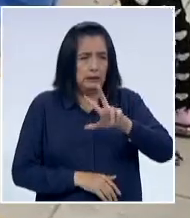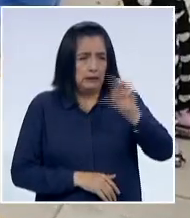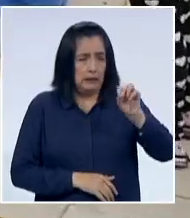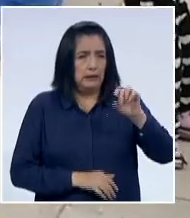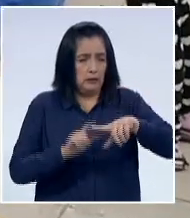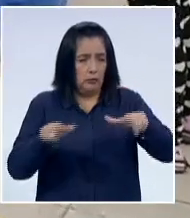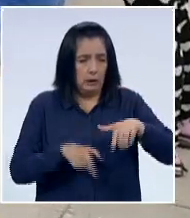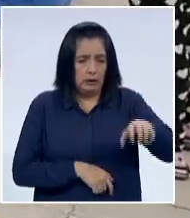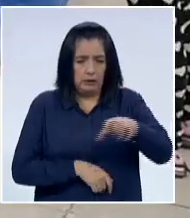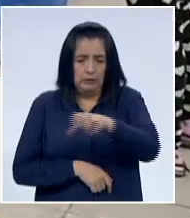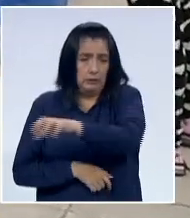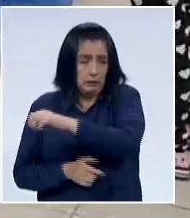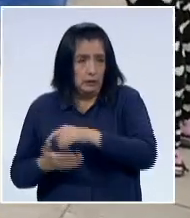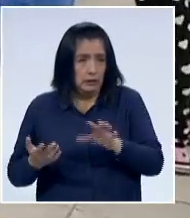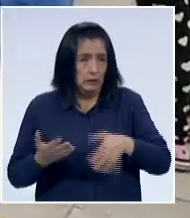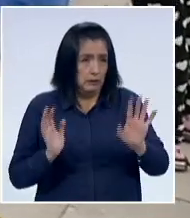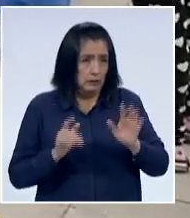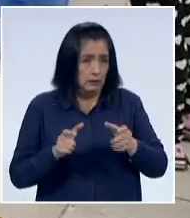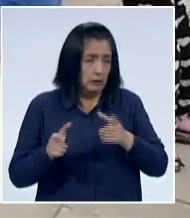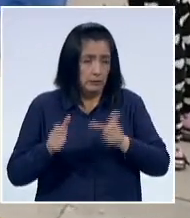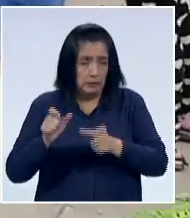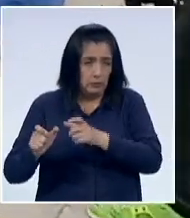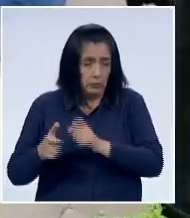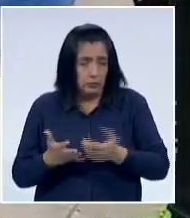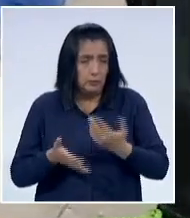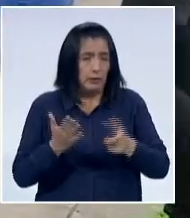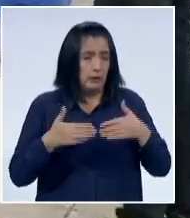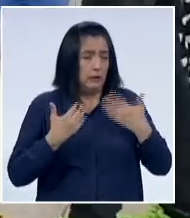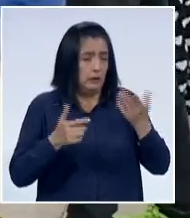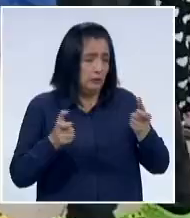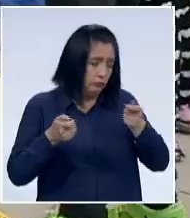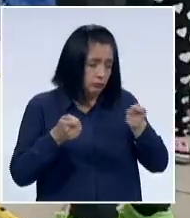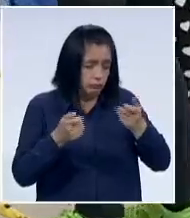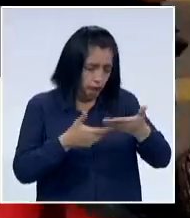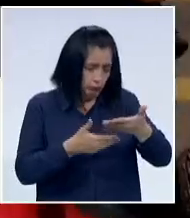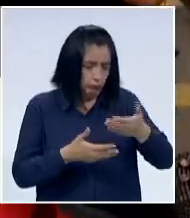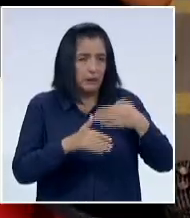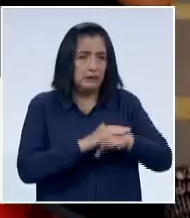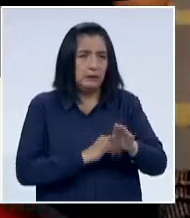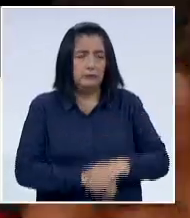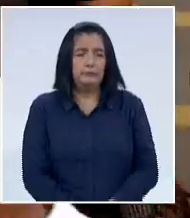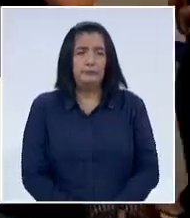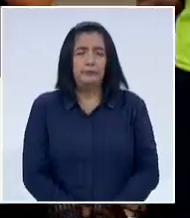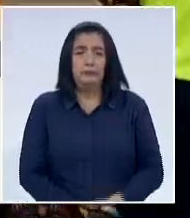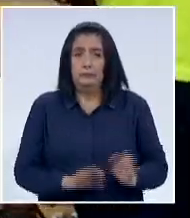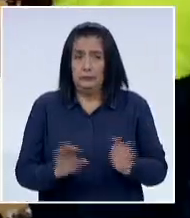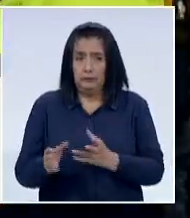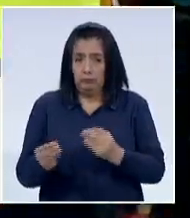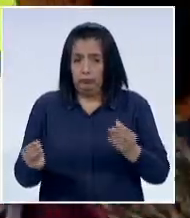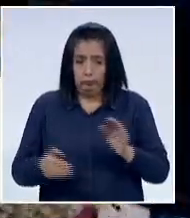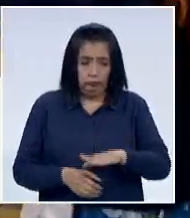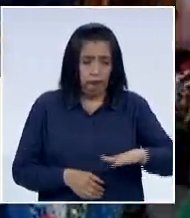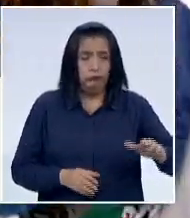control de agentes de migratorios que están efectuando los controles. Ante la presencia de muchos menores